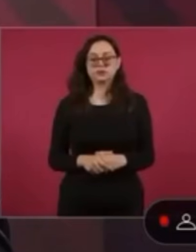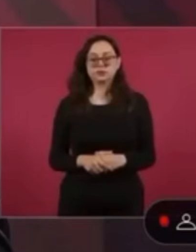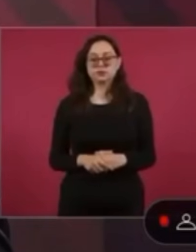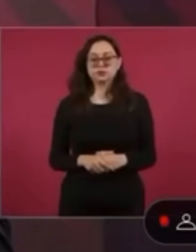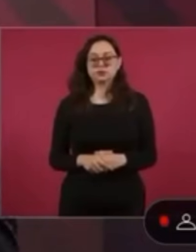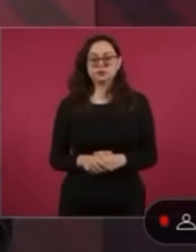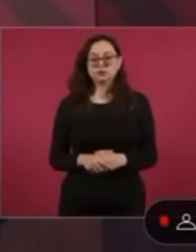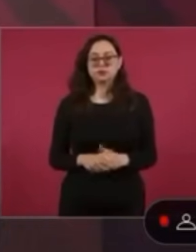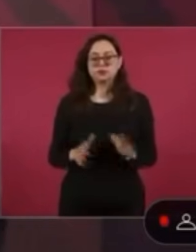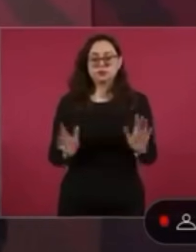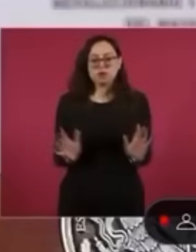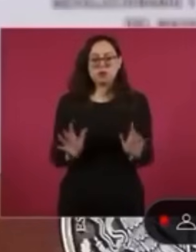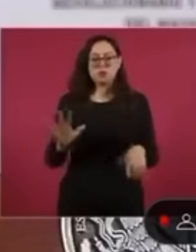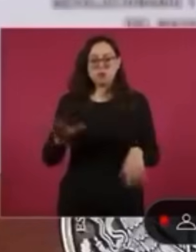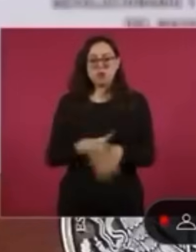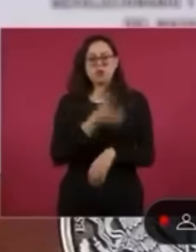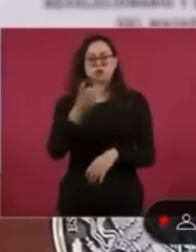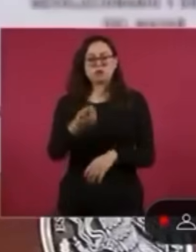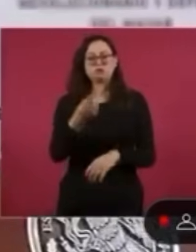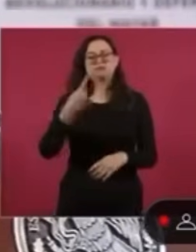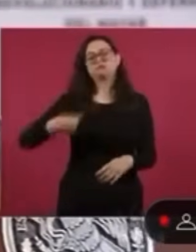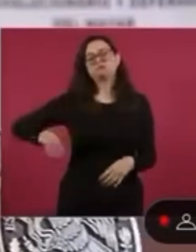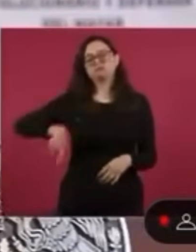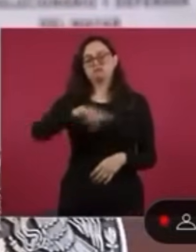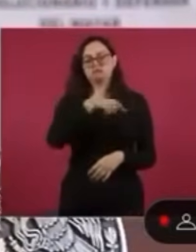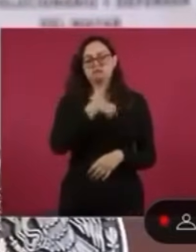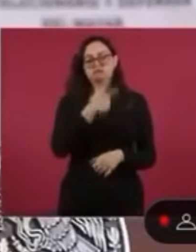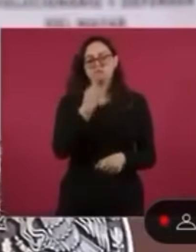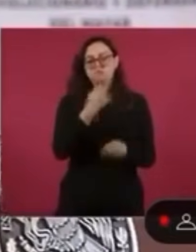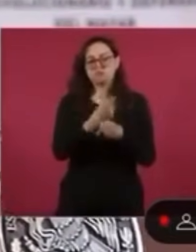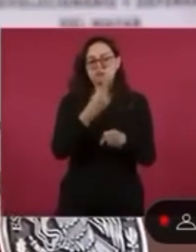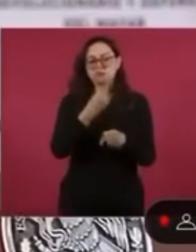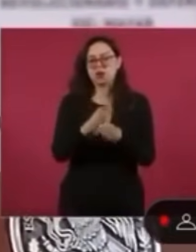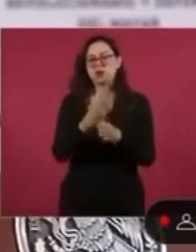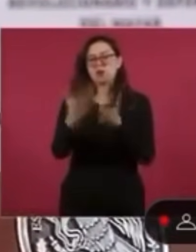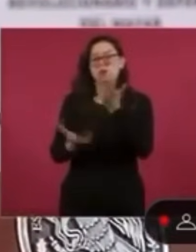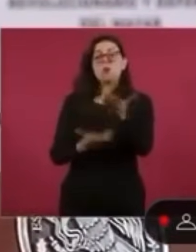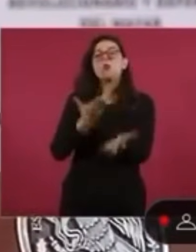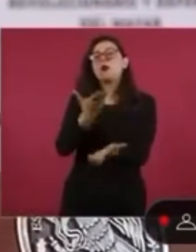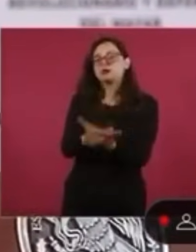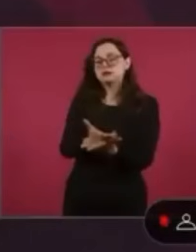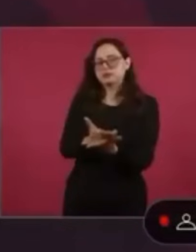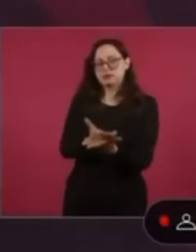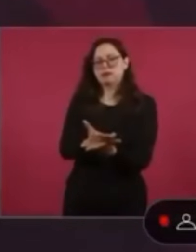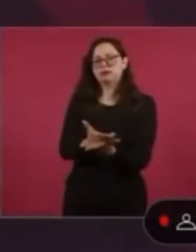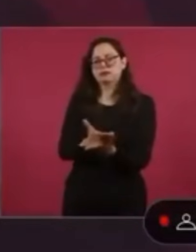planteamos primero que no haya violencia.